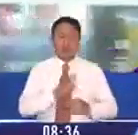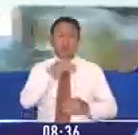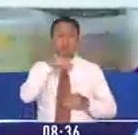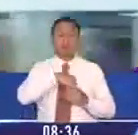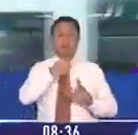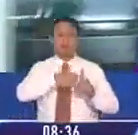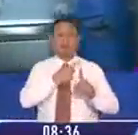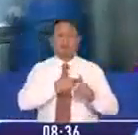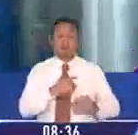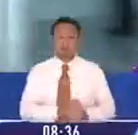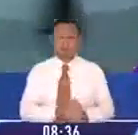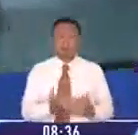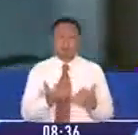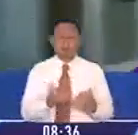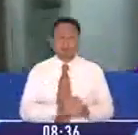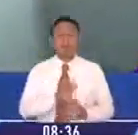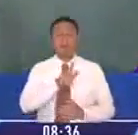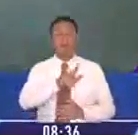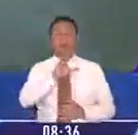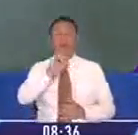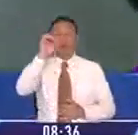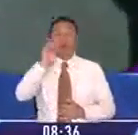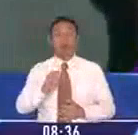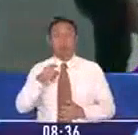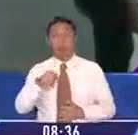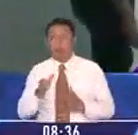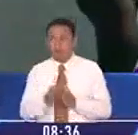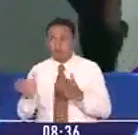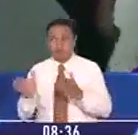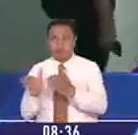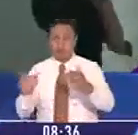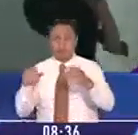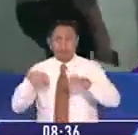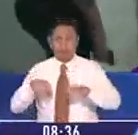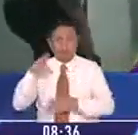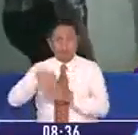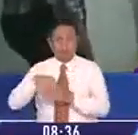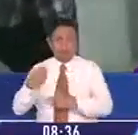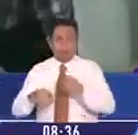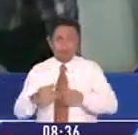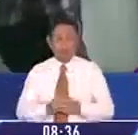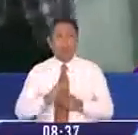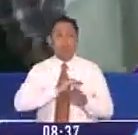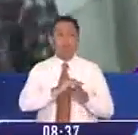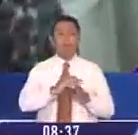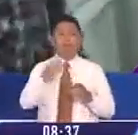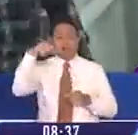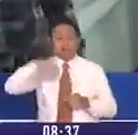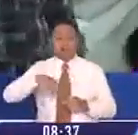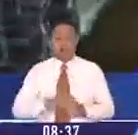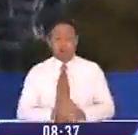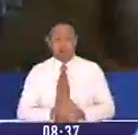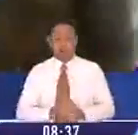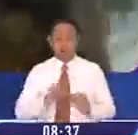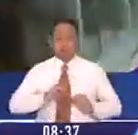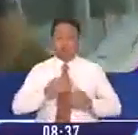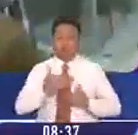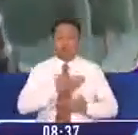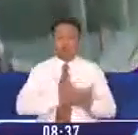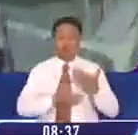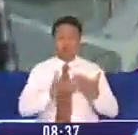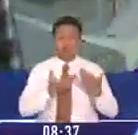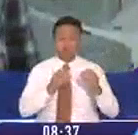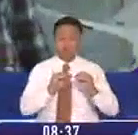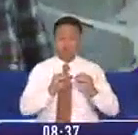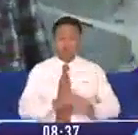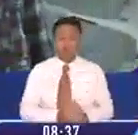del 100%, en este momento hay un 30% todavía de puestos que podemos utilizar. Se les invita acá y se va a socializar, pero ya en su momento